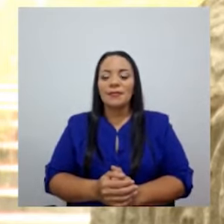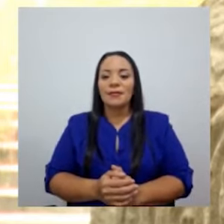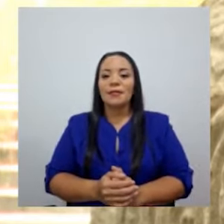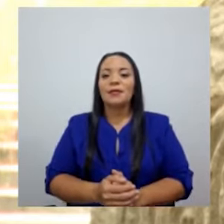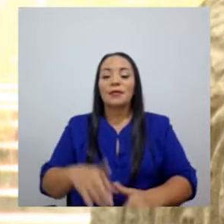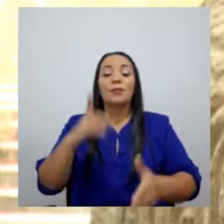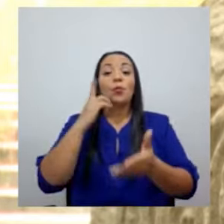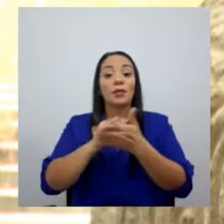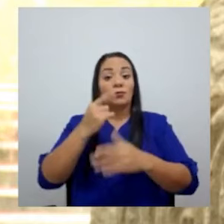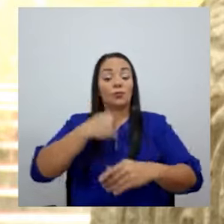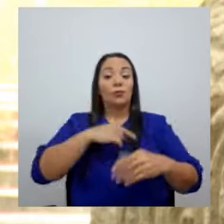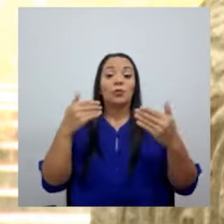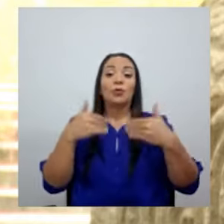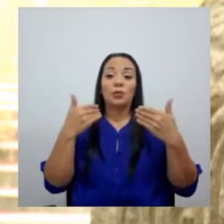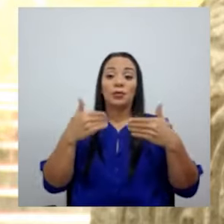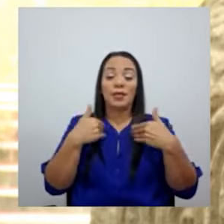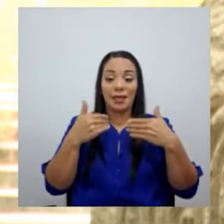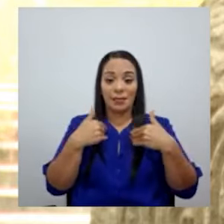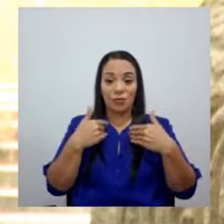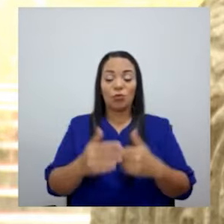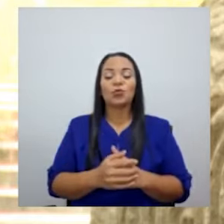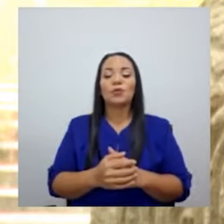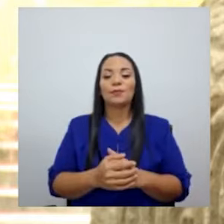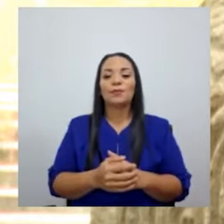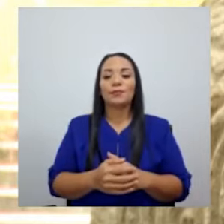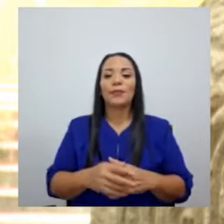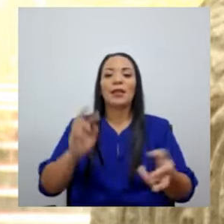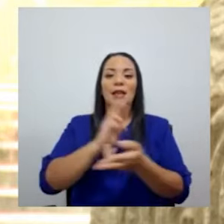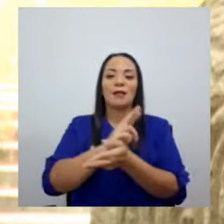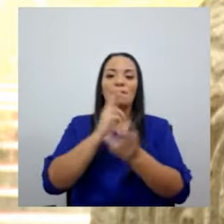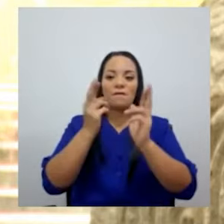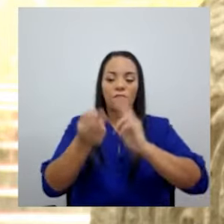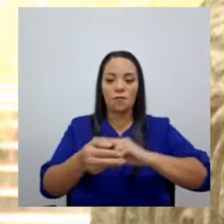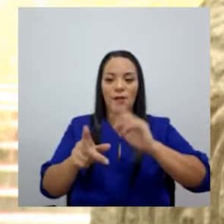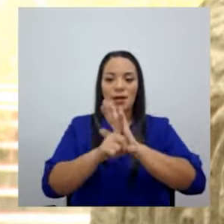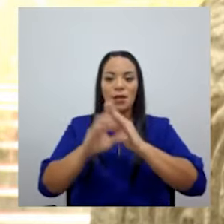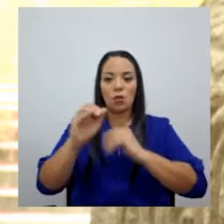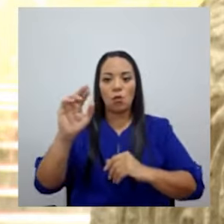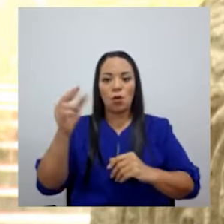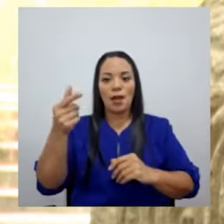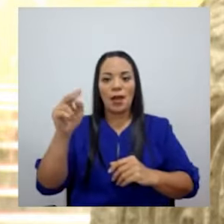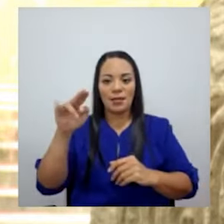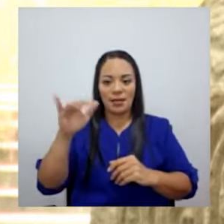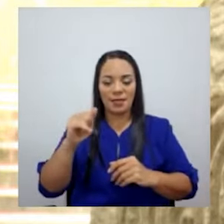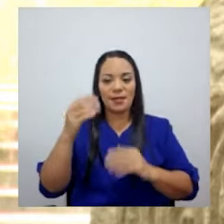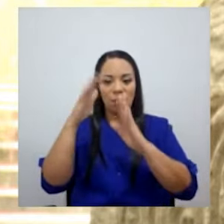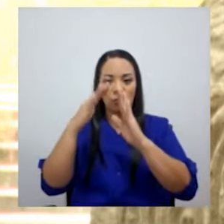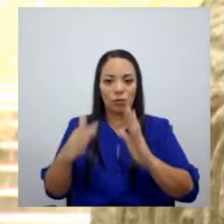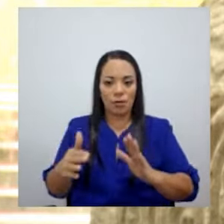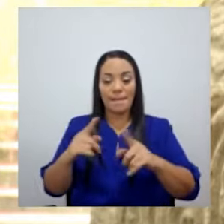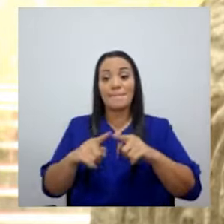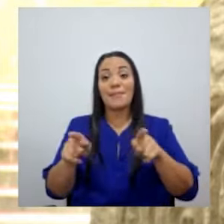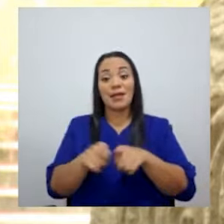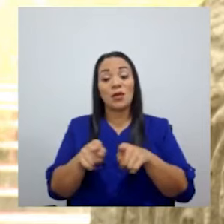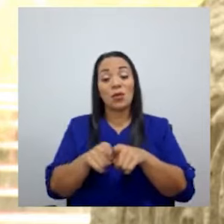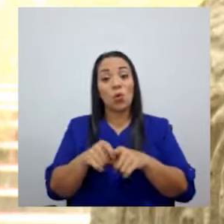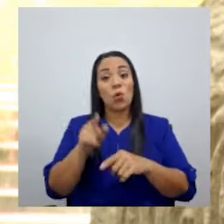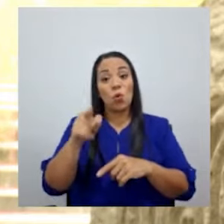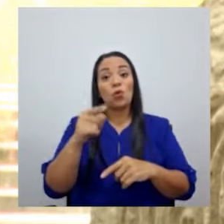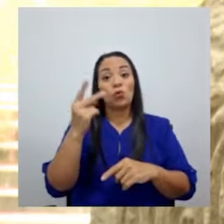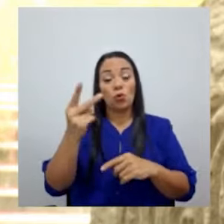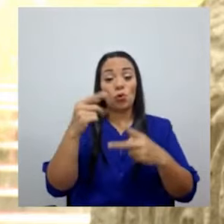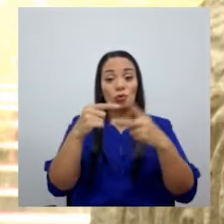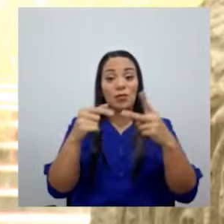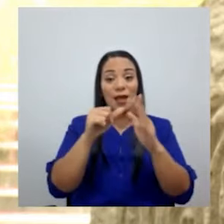estamos contentos con la parte de la reforma a la Ley Orgánica de la Contraloría, pero con estos dos artículos